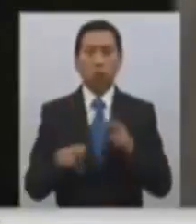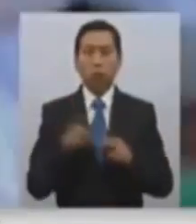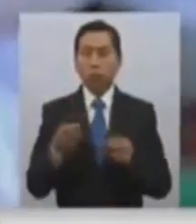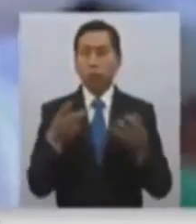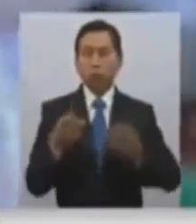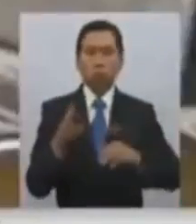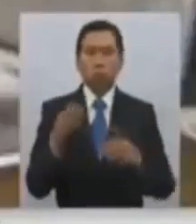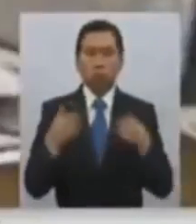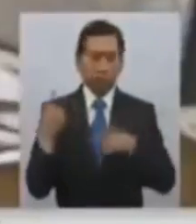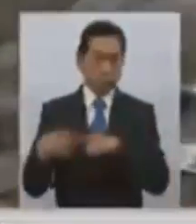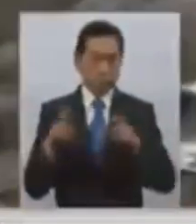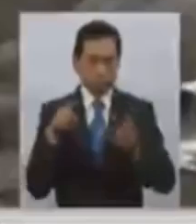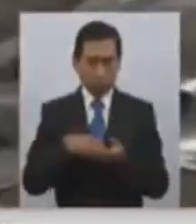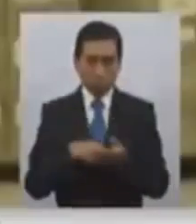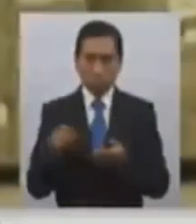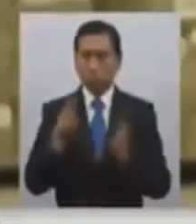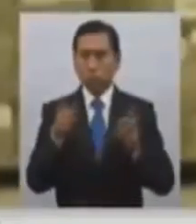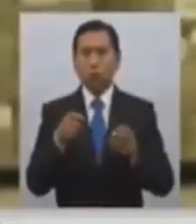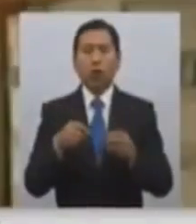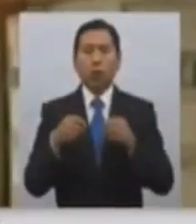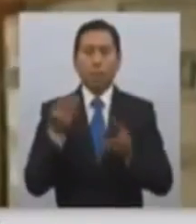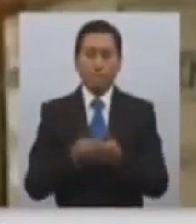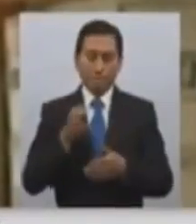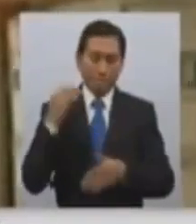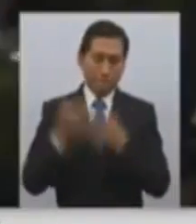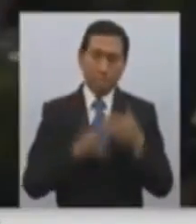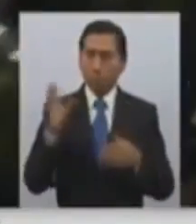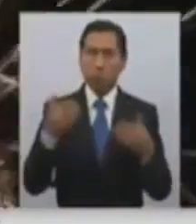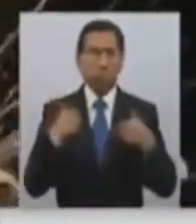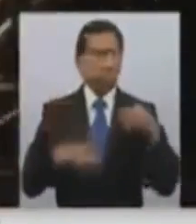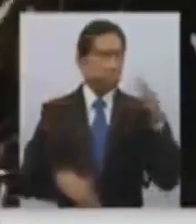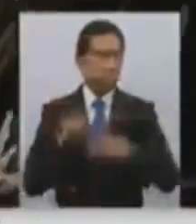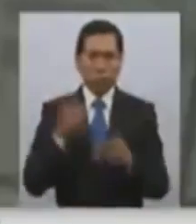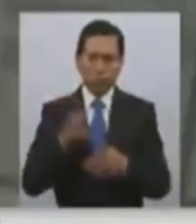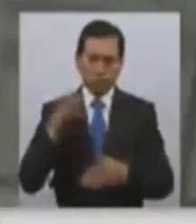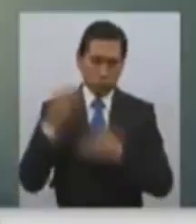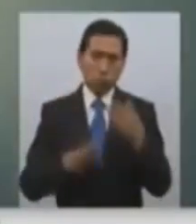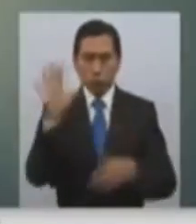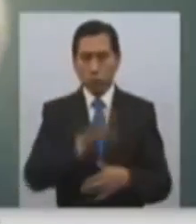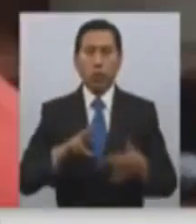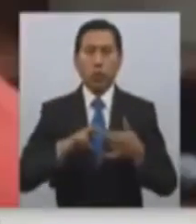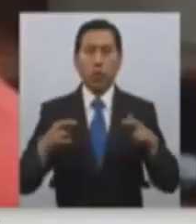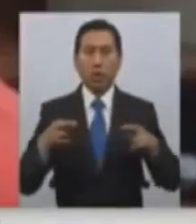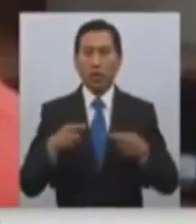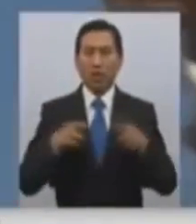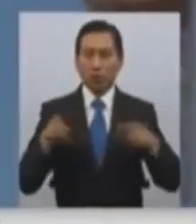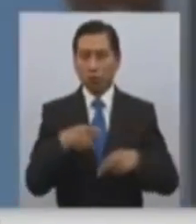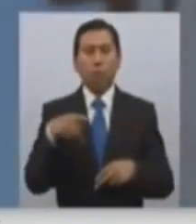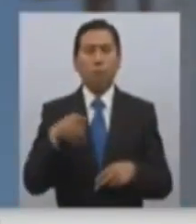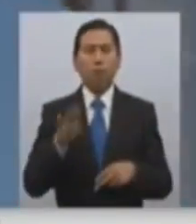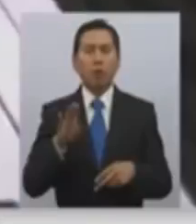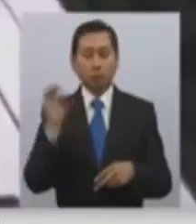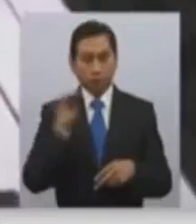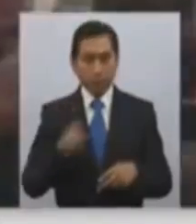establecimientos sanitarios. En lo que respecta a la inversión pública, Bolivia tiene la más alta inversión pública en la región como porcentaje del PIB.